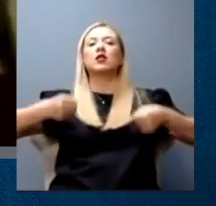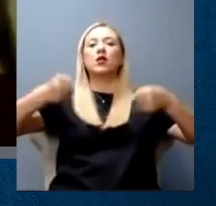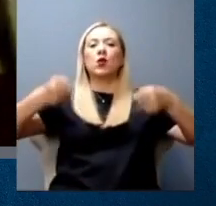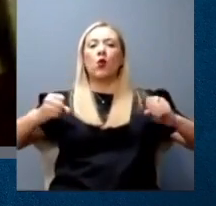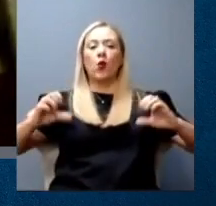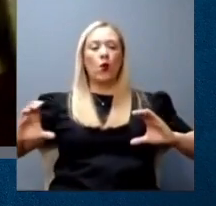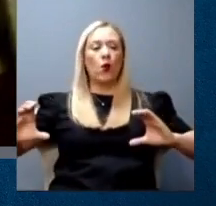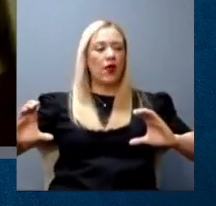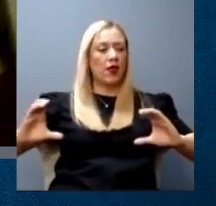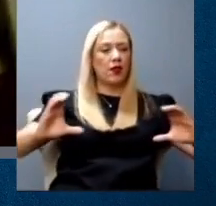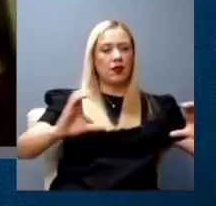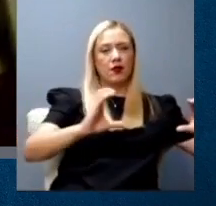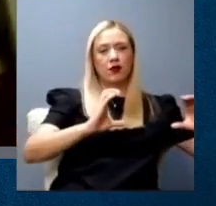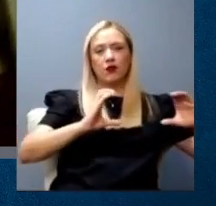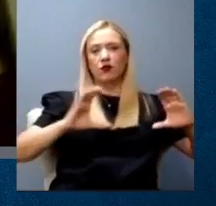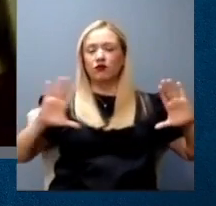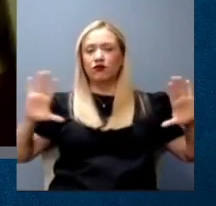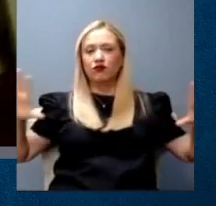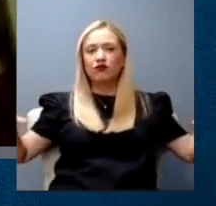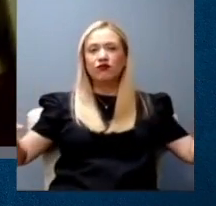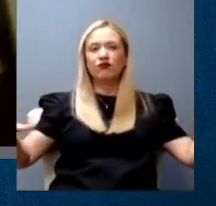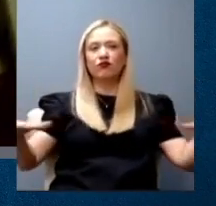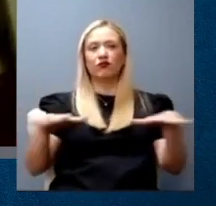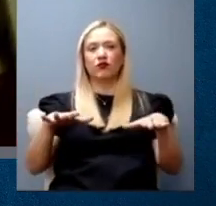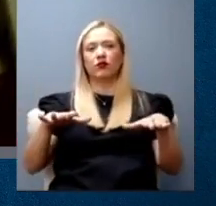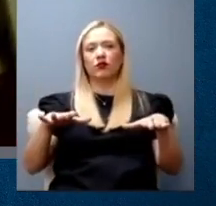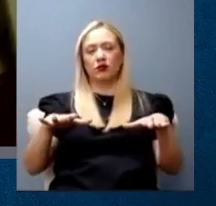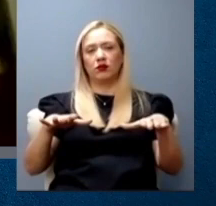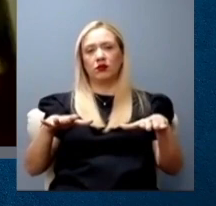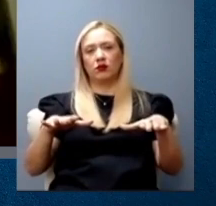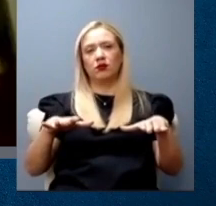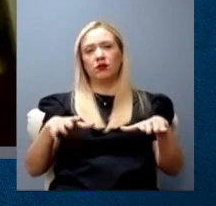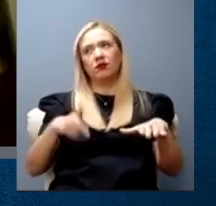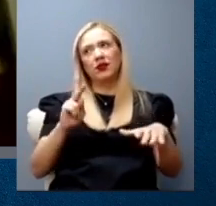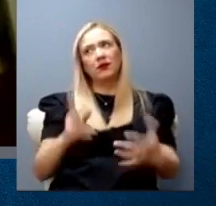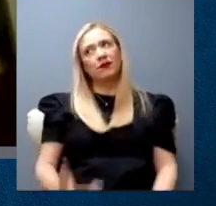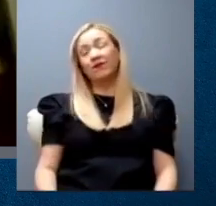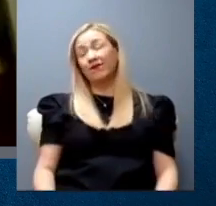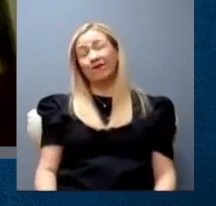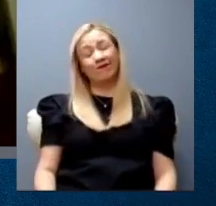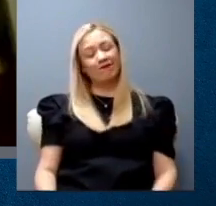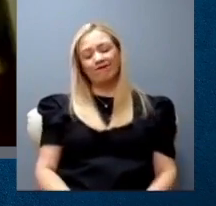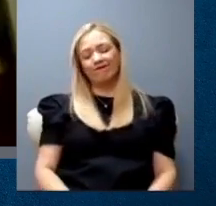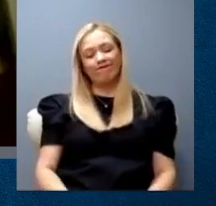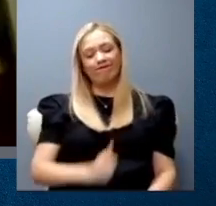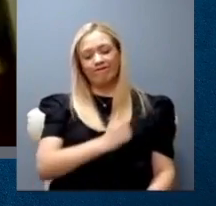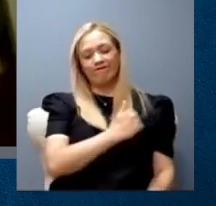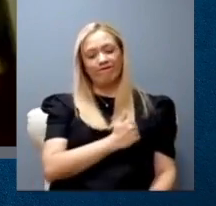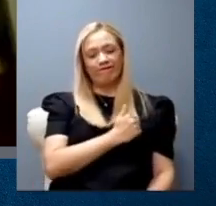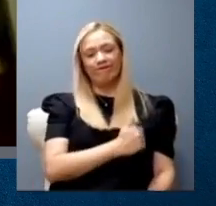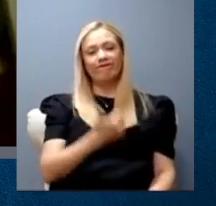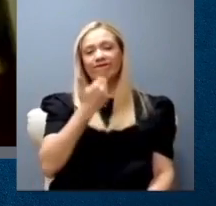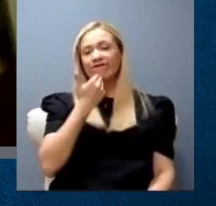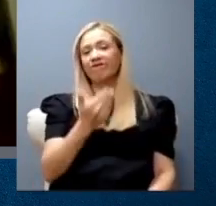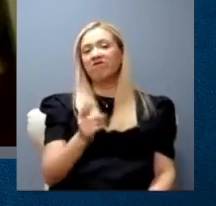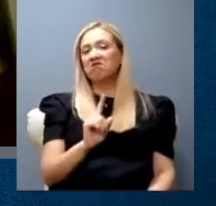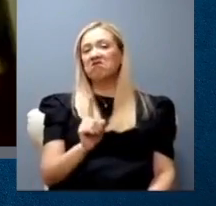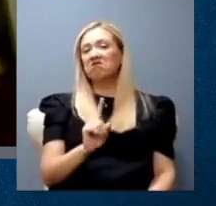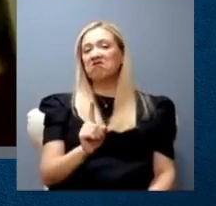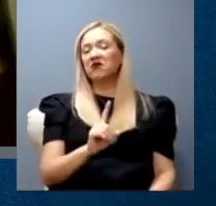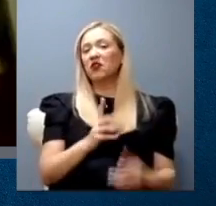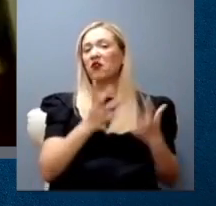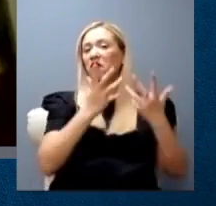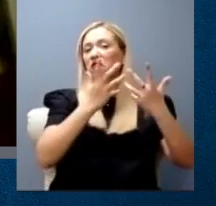establece la Carta de las Naciones Unidas, que como sabemos no ha dado los mejores frutos deseados conforme se diseñó en la Carta,